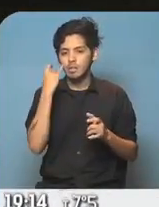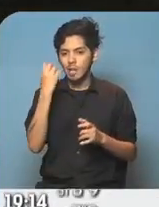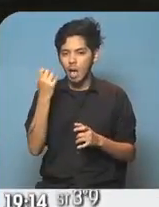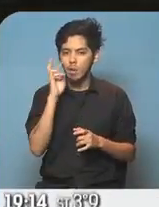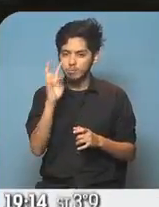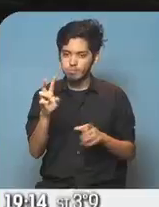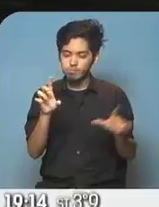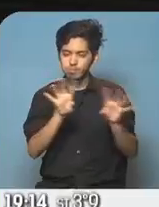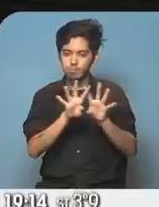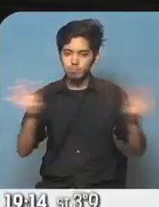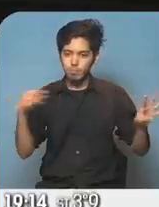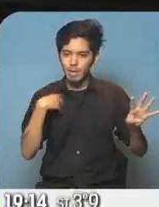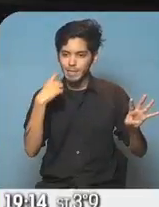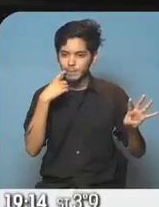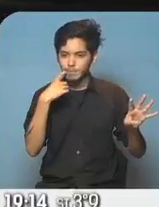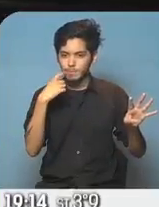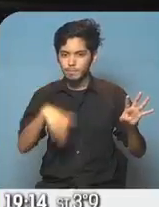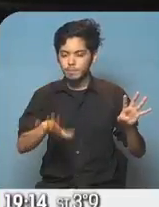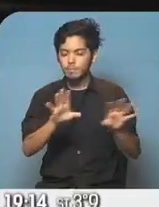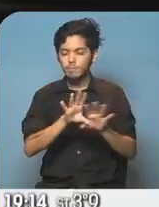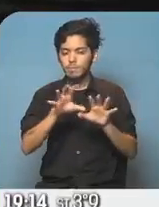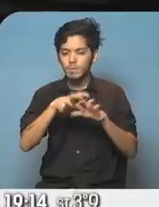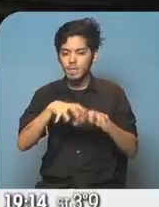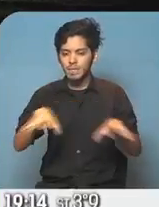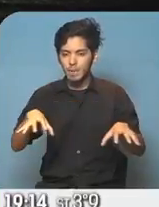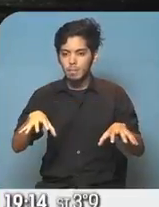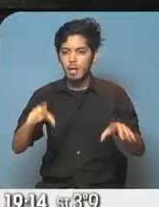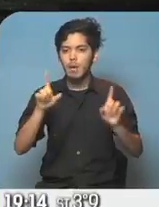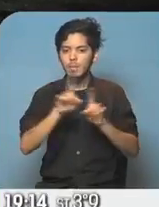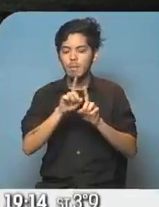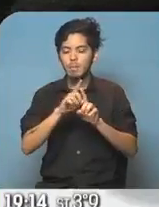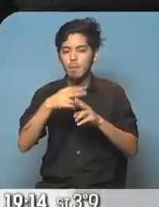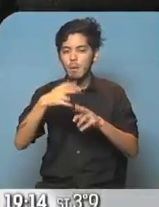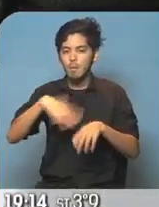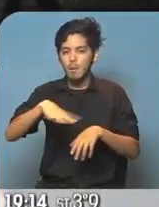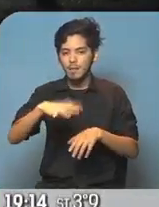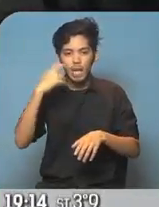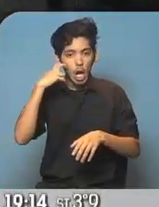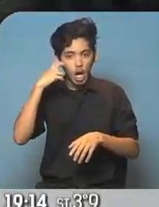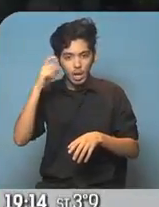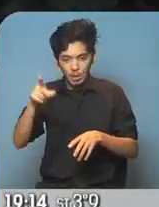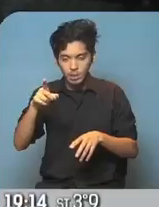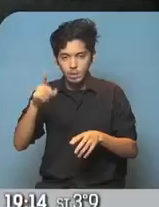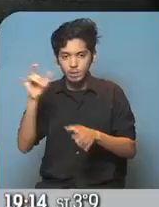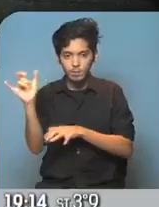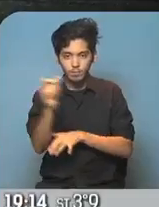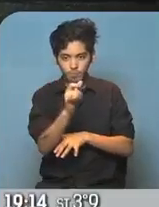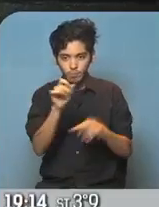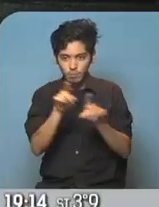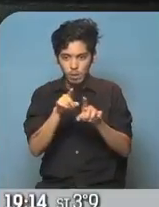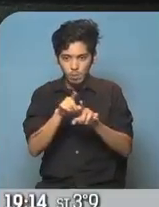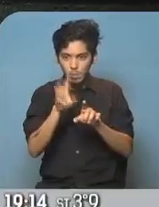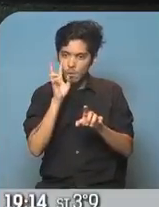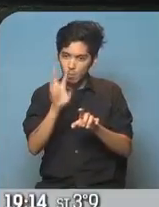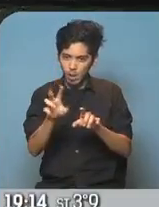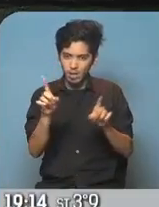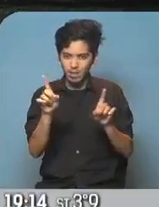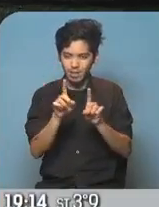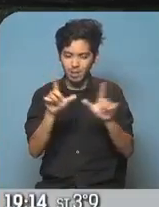dos la plaza del Congreso. Hacia Hipólito Yrigoyen, donde está enfocando la cámara de televisión pública, van a